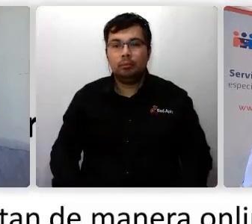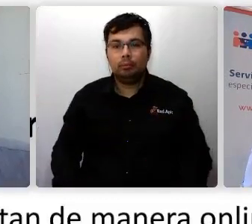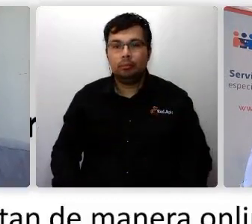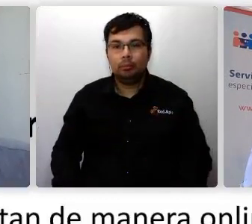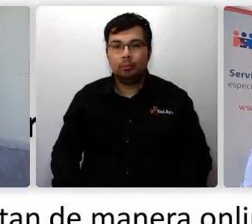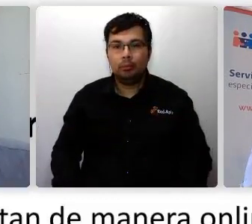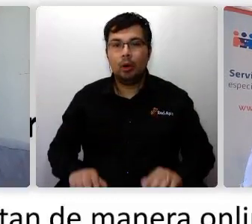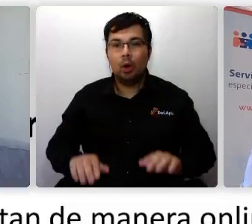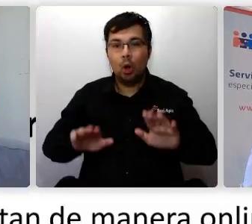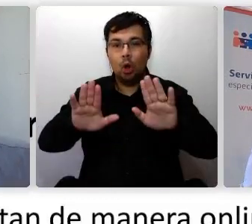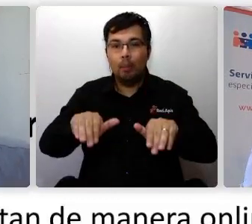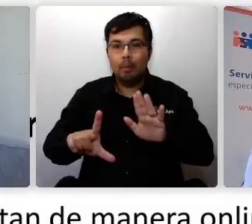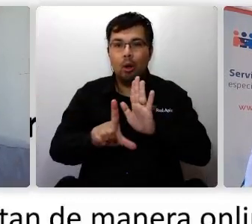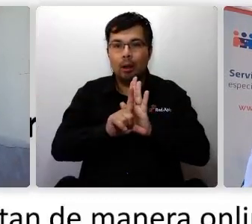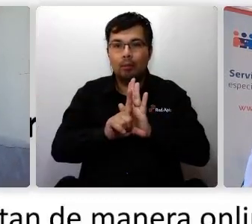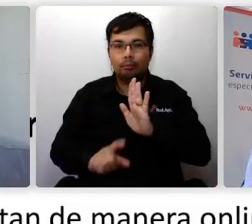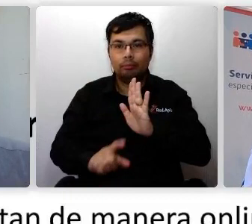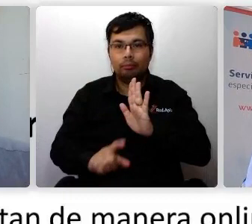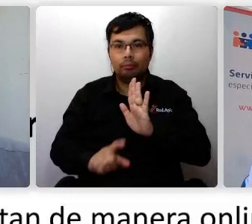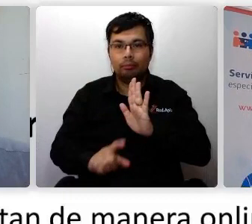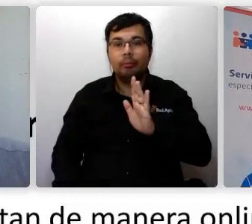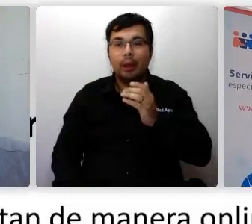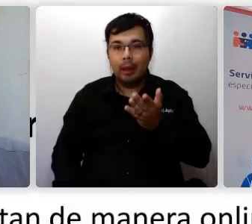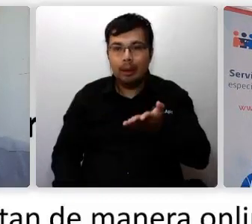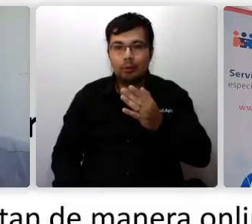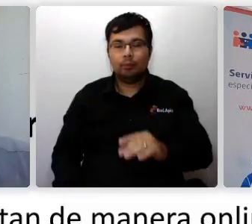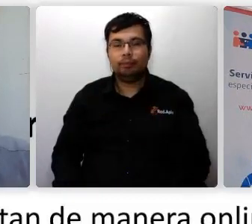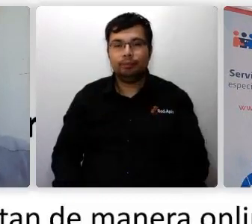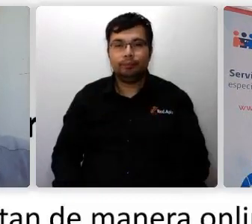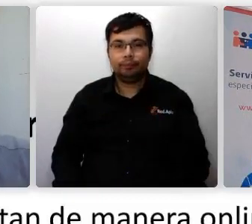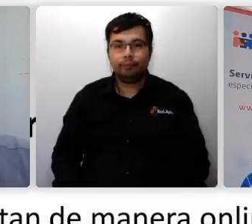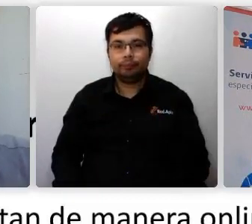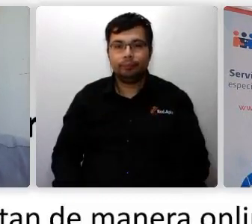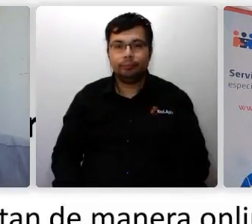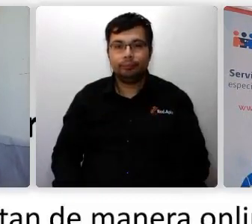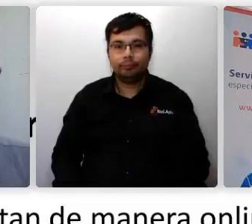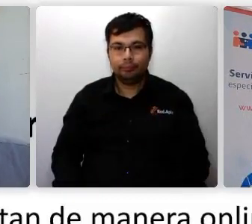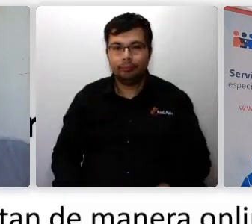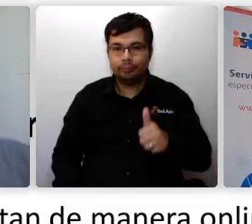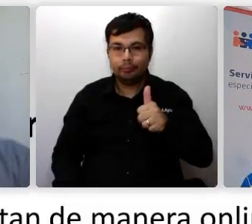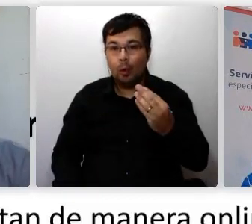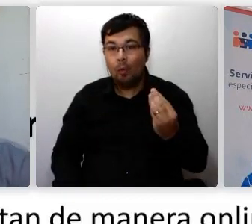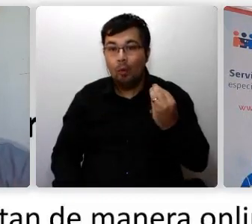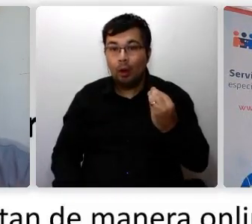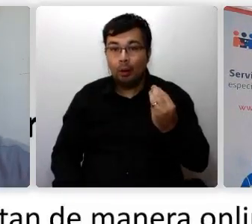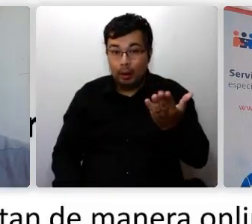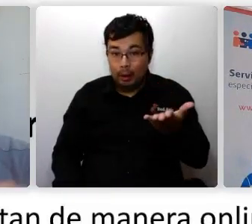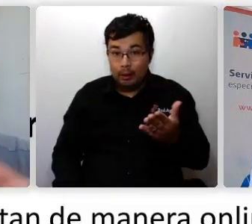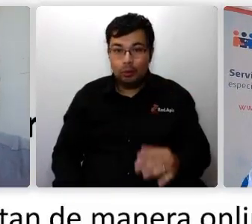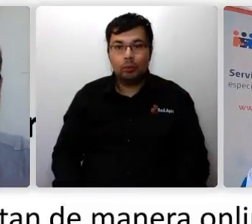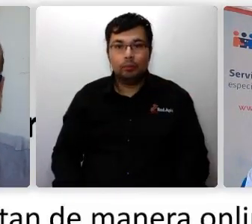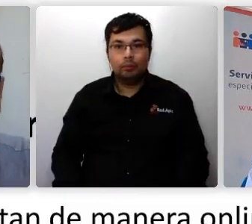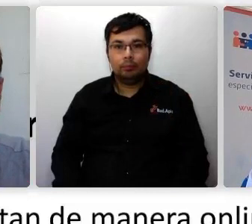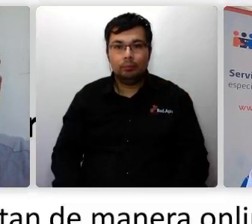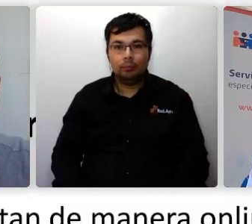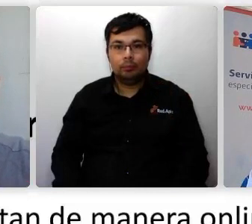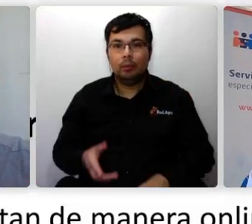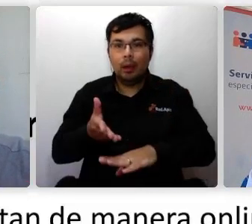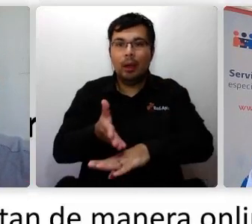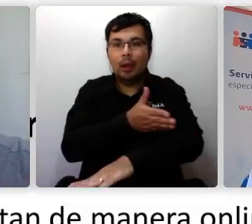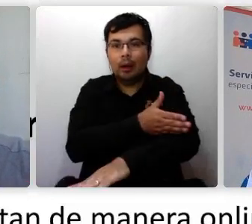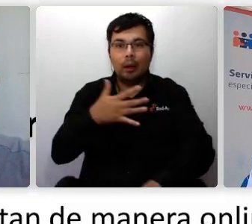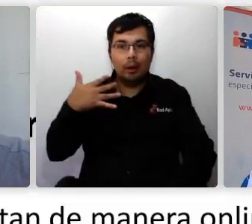mismos estamentos. Es muy importante saberlo. No salió antes. Buenísimo, claro, finalmente importante que también se recuerde.